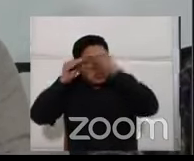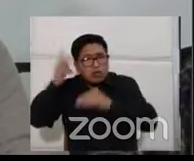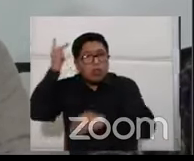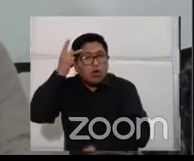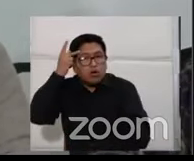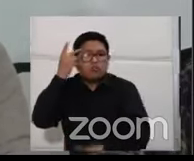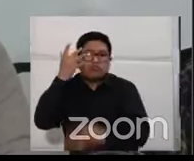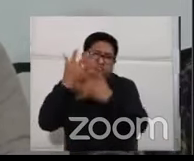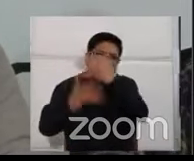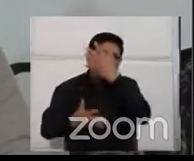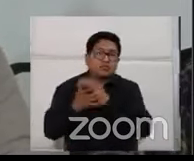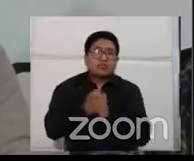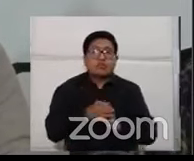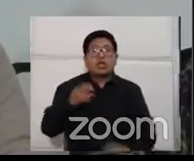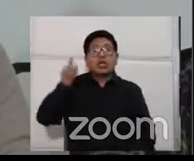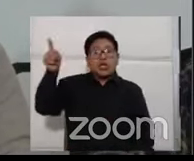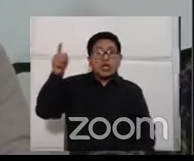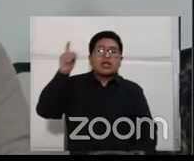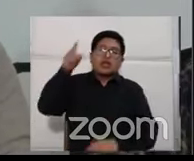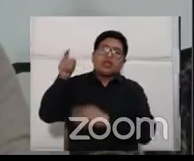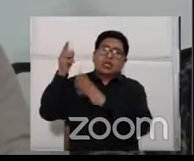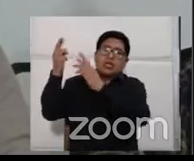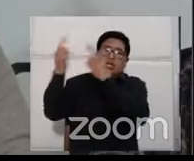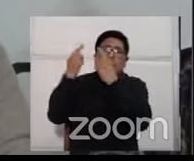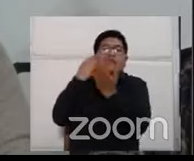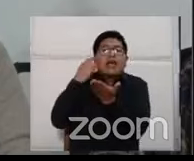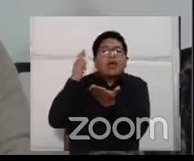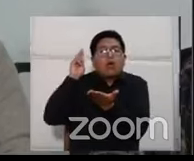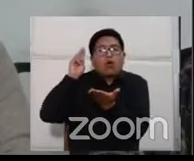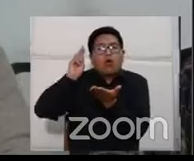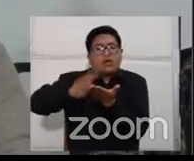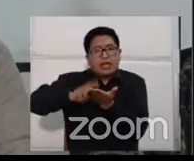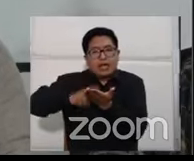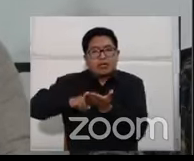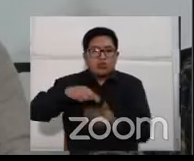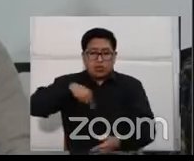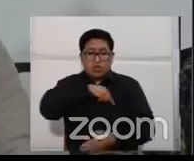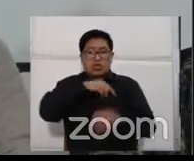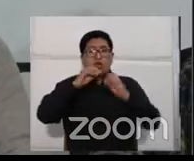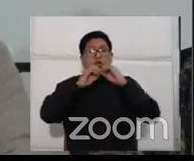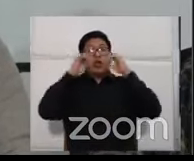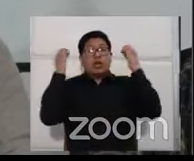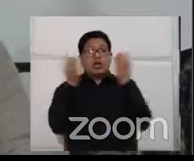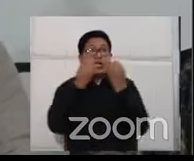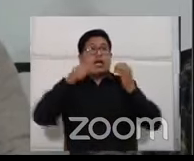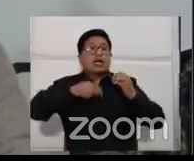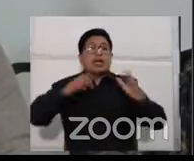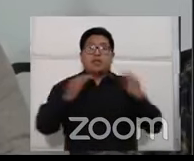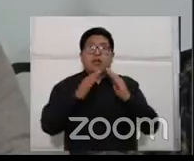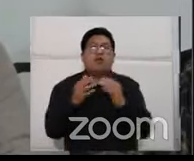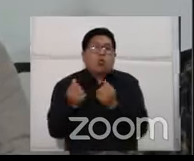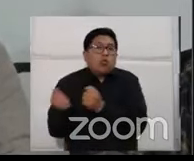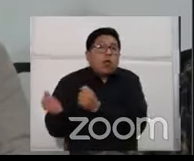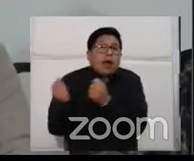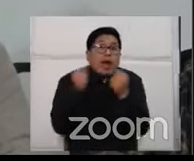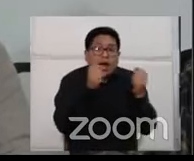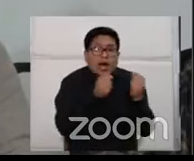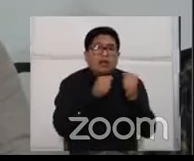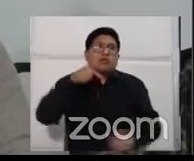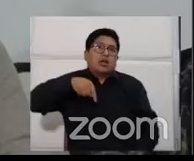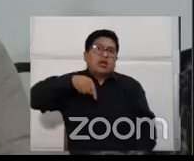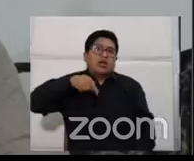que nos den el reconocimiento tal como una organización llamada tai penas la paz que es la más fuerte la más organizada en aquí en la paz